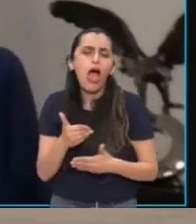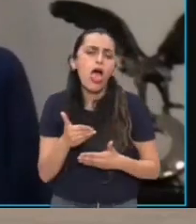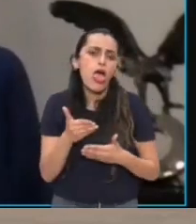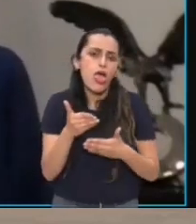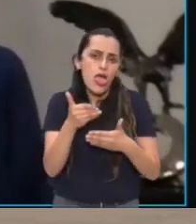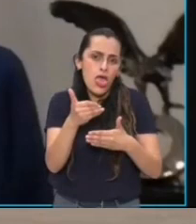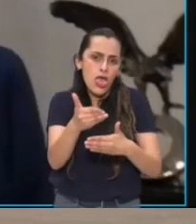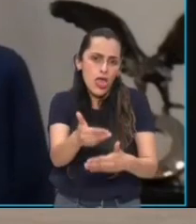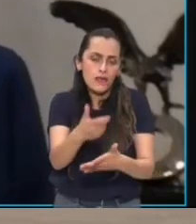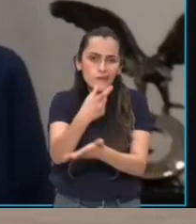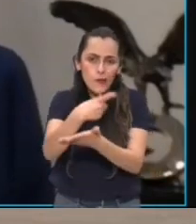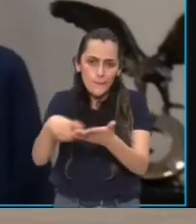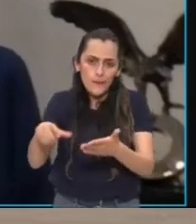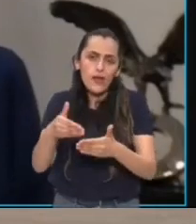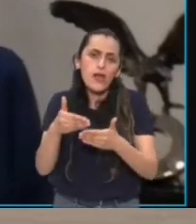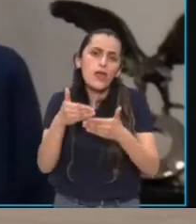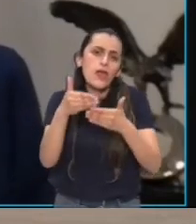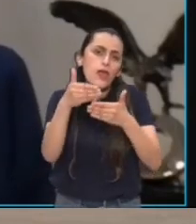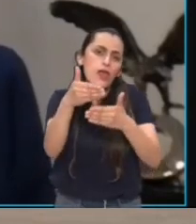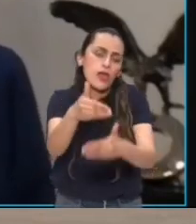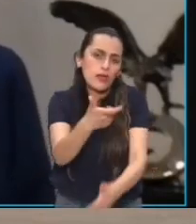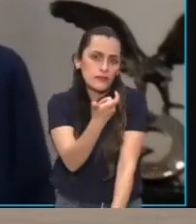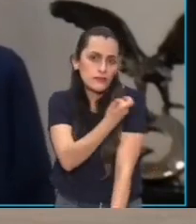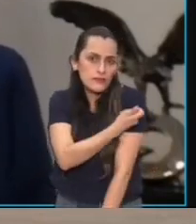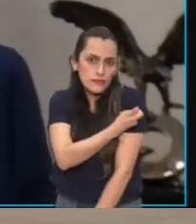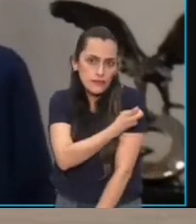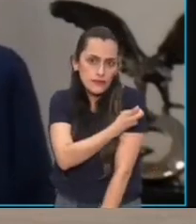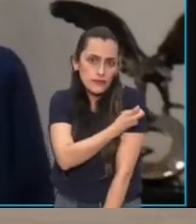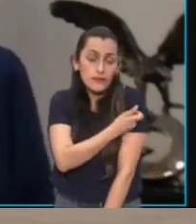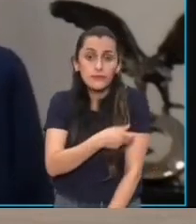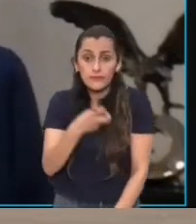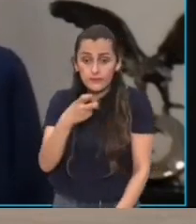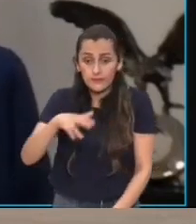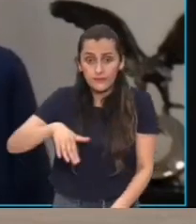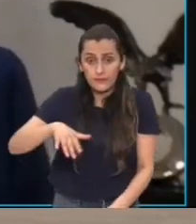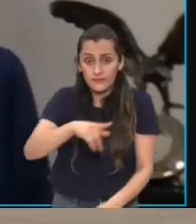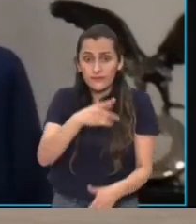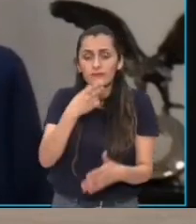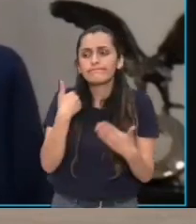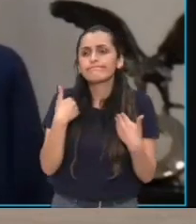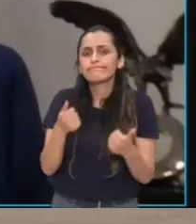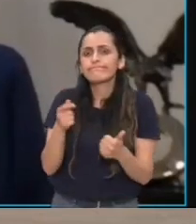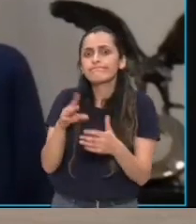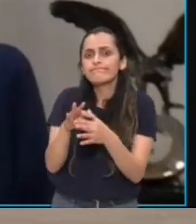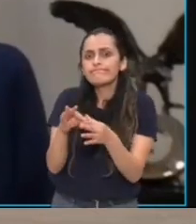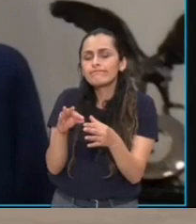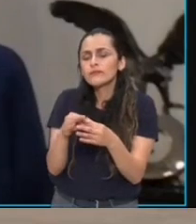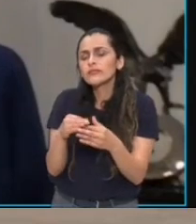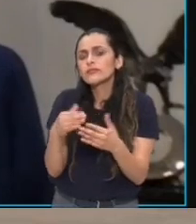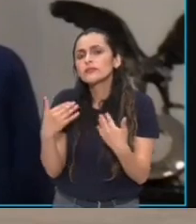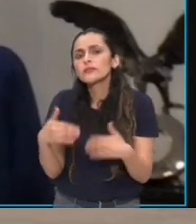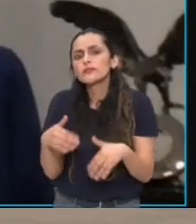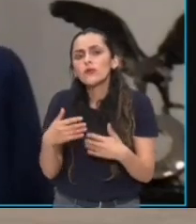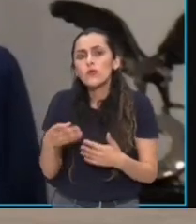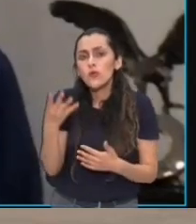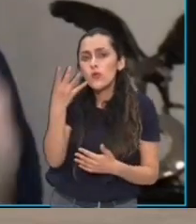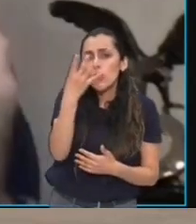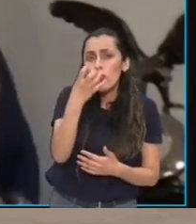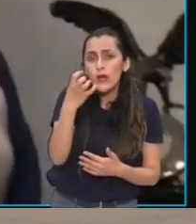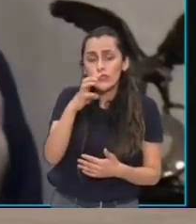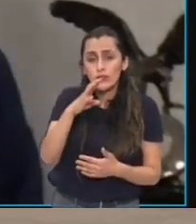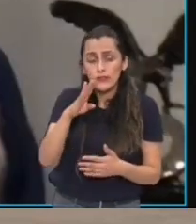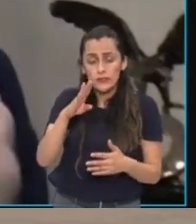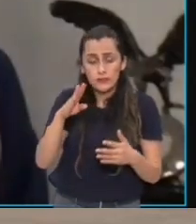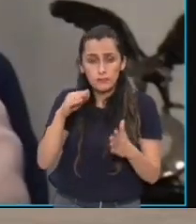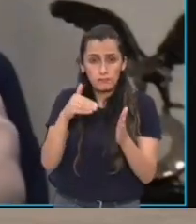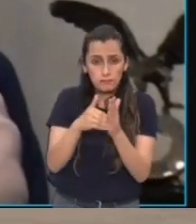las demás cosas que él ha mencionado, sin duda, traducen lo que ha pasado en el Congreso. Casi 400 mil muertos.